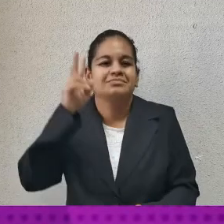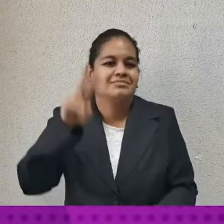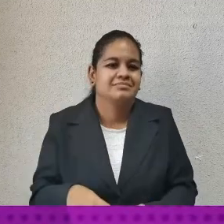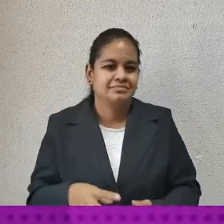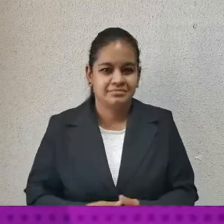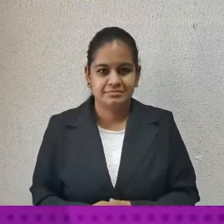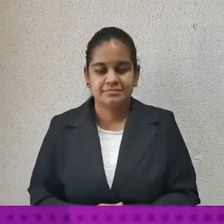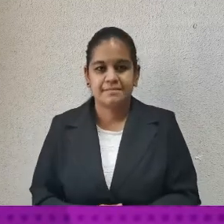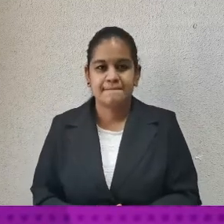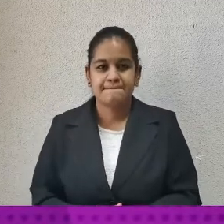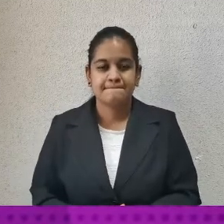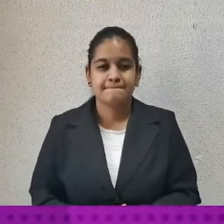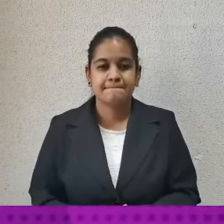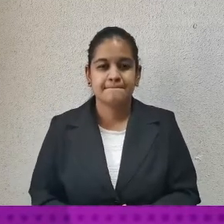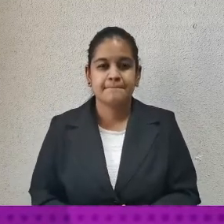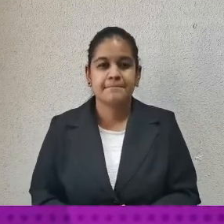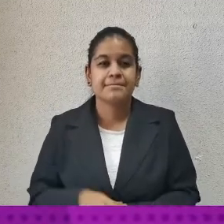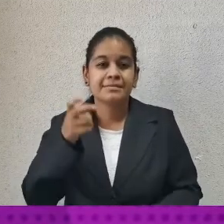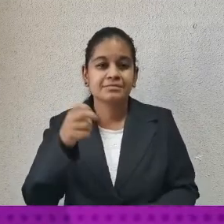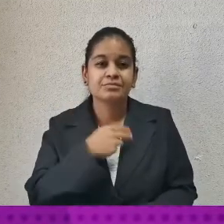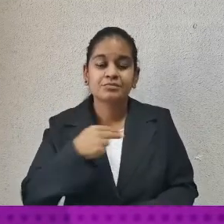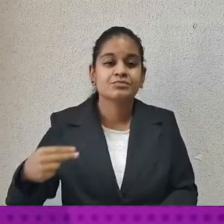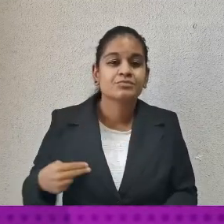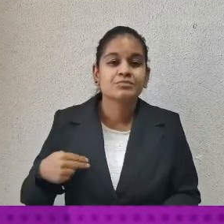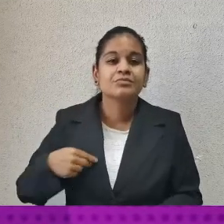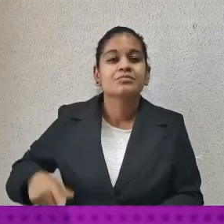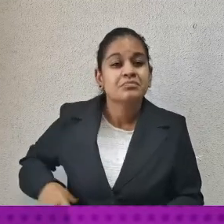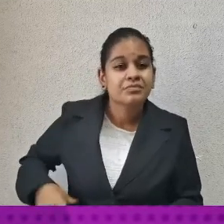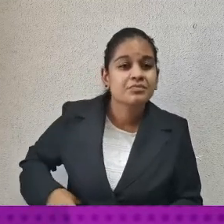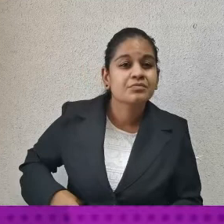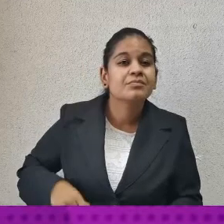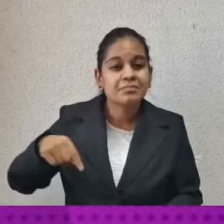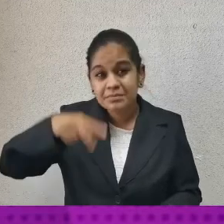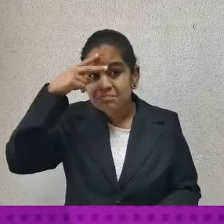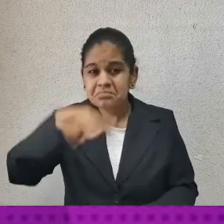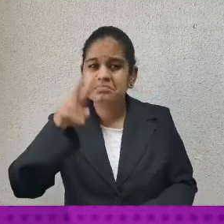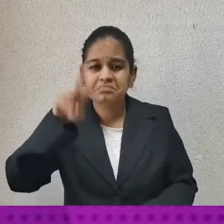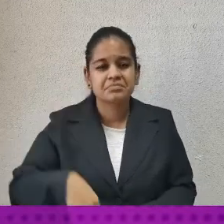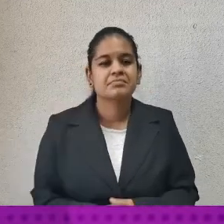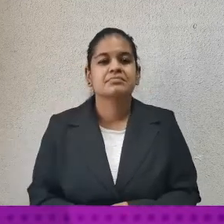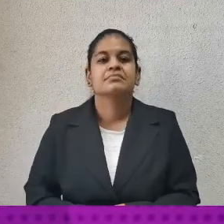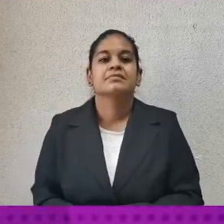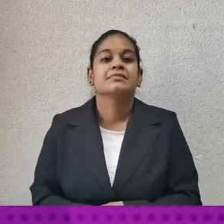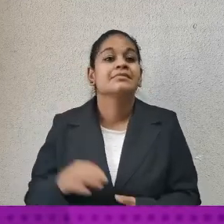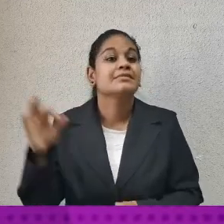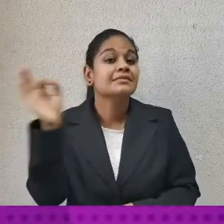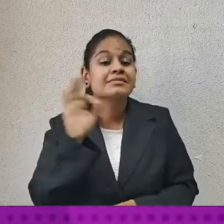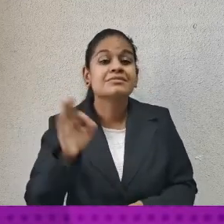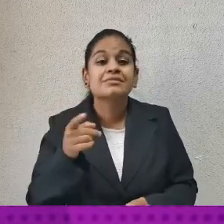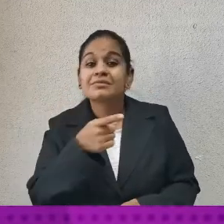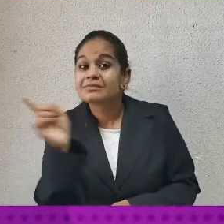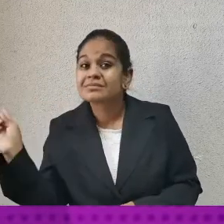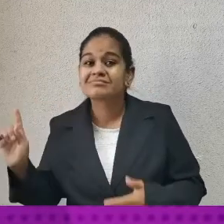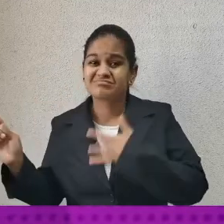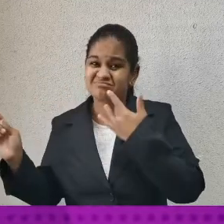obviamente redunda en un beneficio natural e inmediato a la democracia de nuestro país. Si alguien tiene pruebas, si